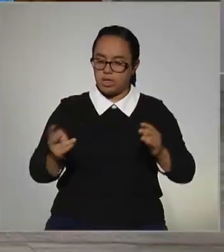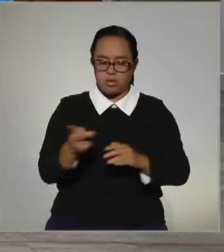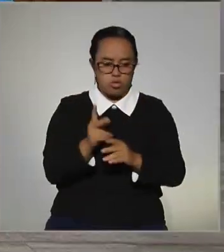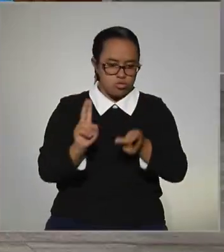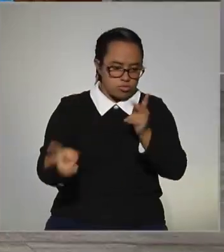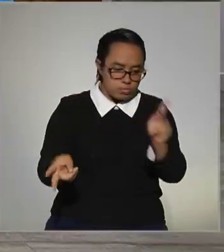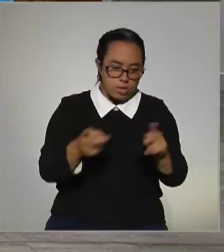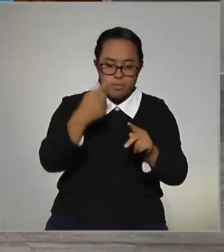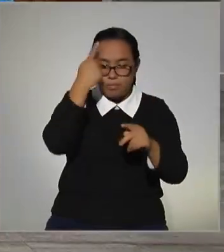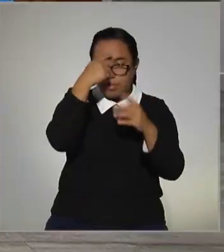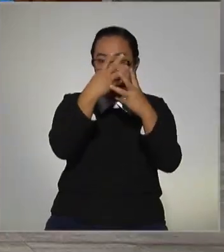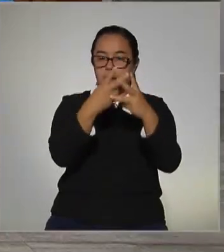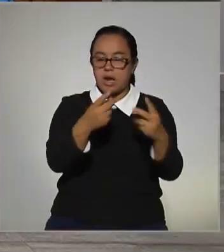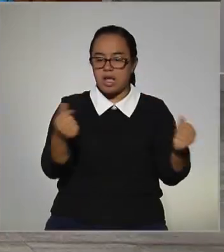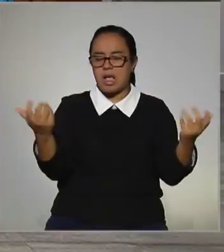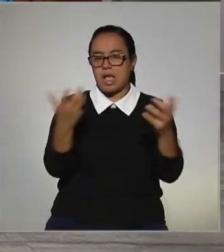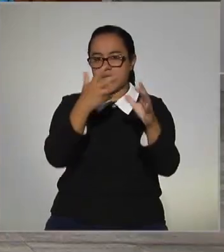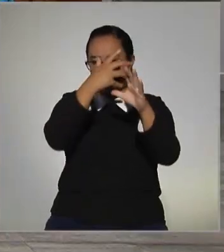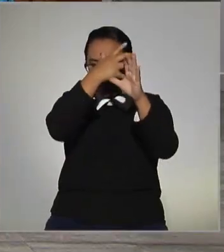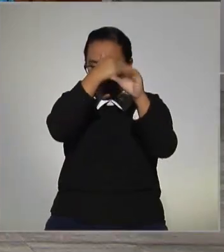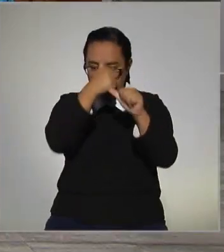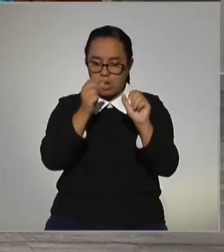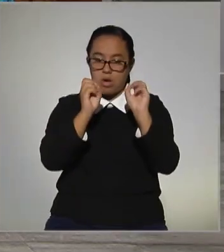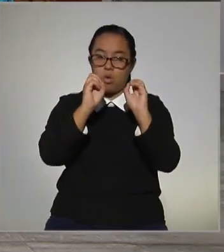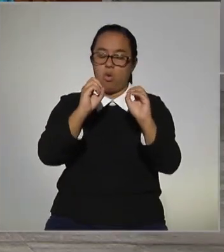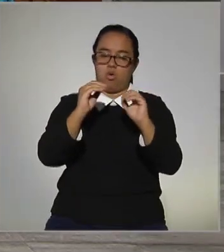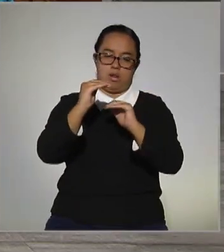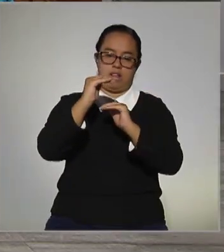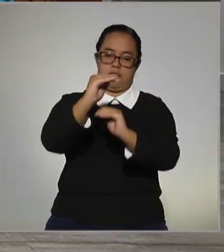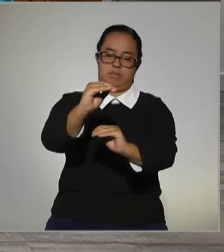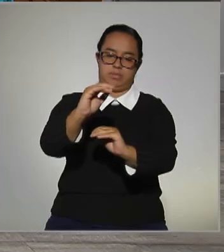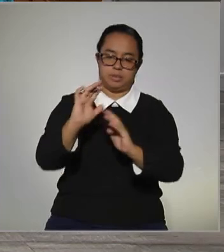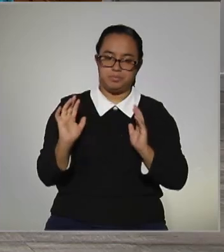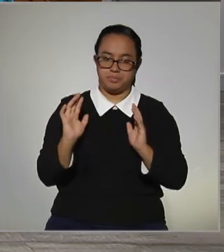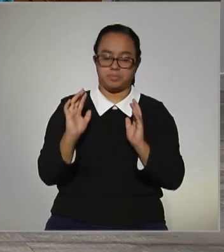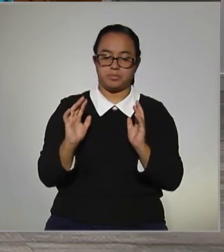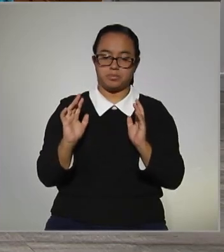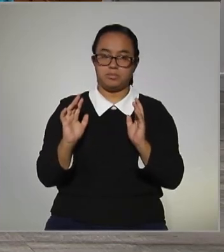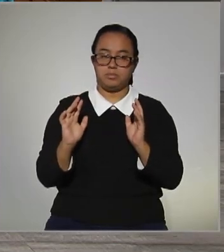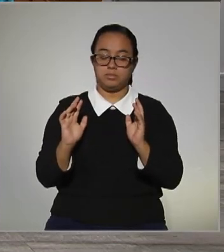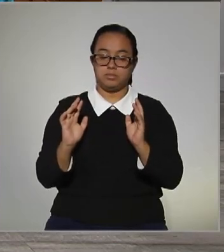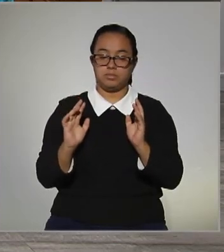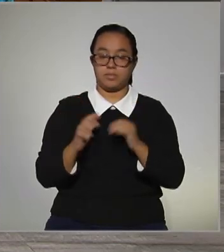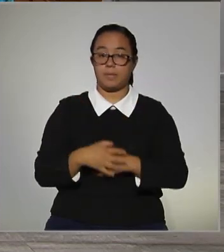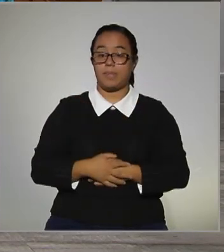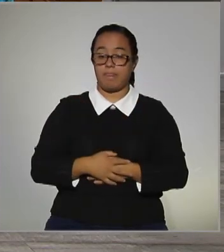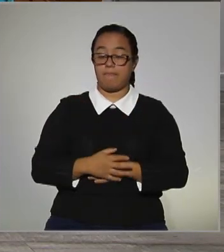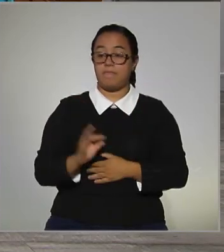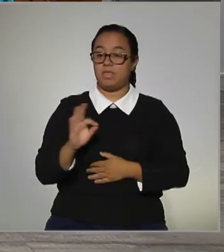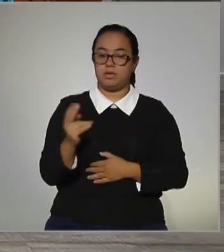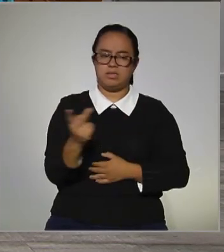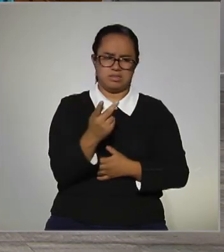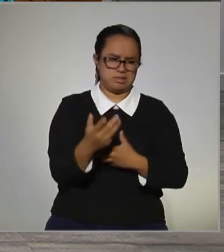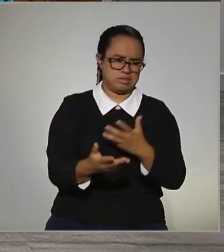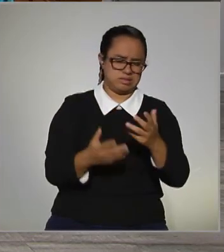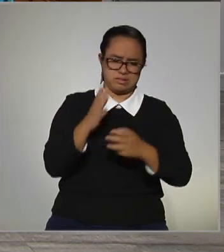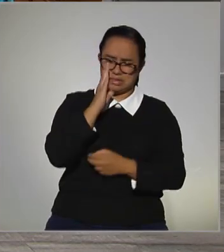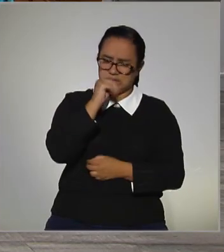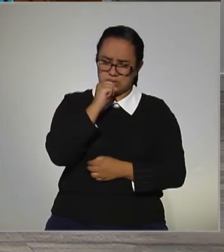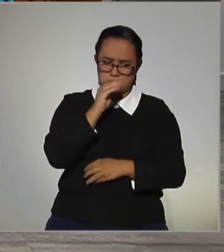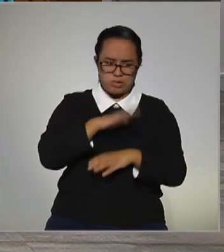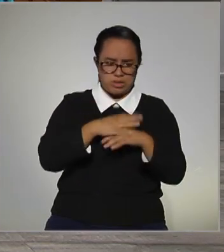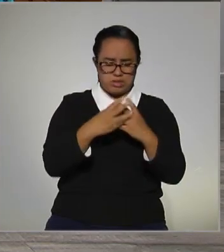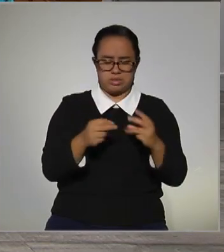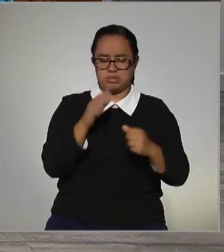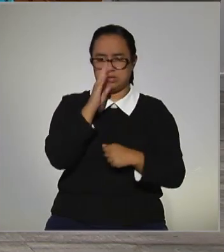o una especie de acuerdo o una especie de límite a algo que los tiene tomados sin poder encontrar la manera de salir de